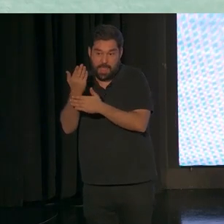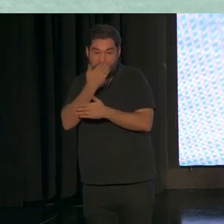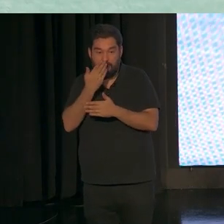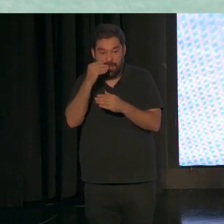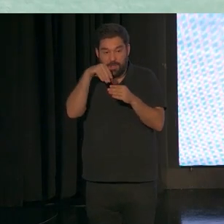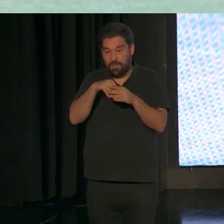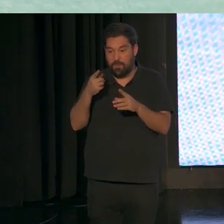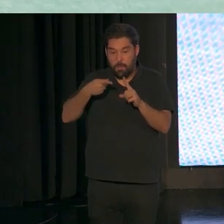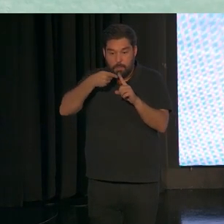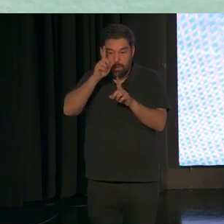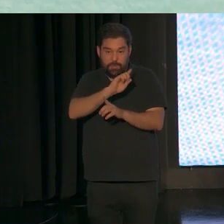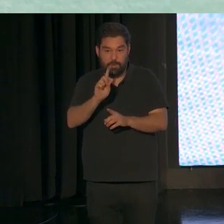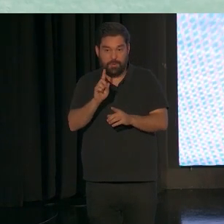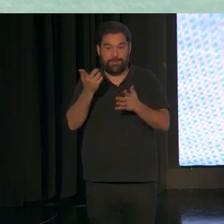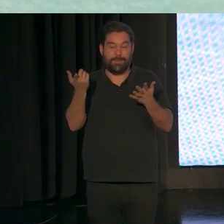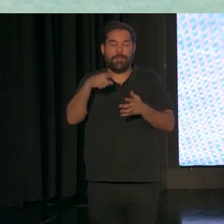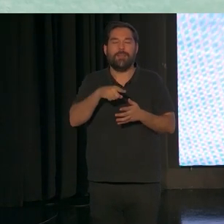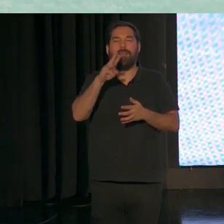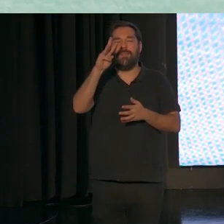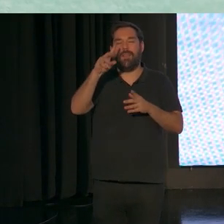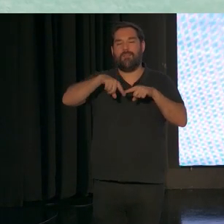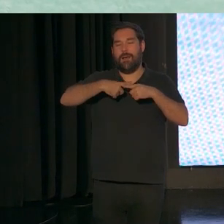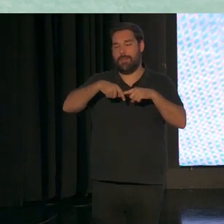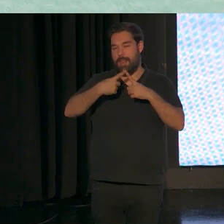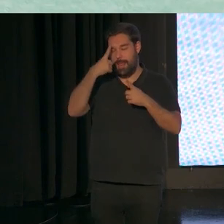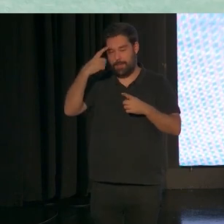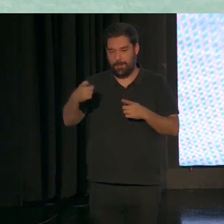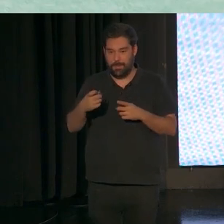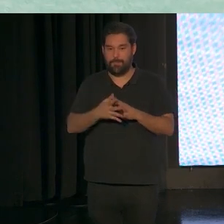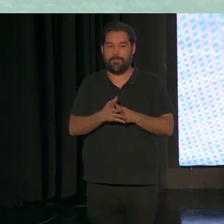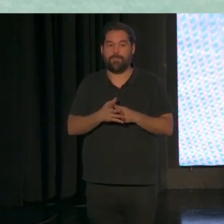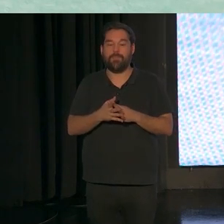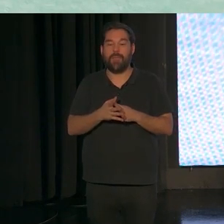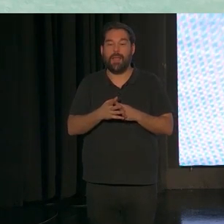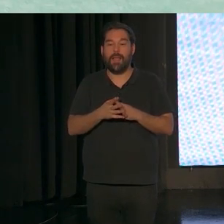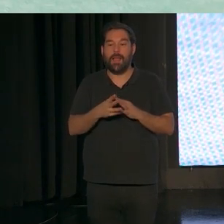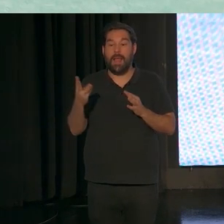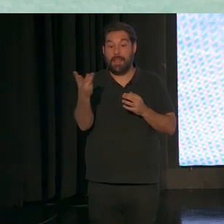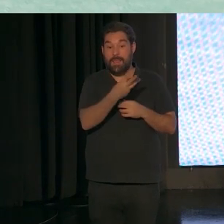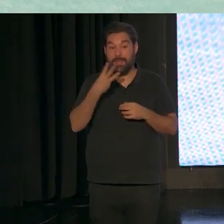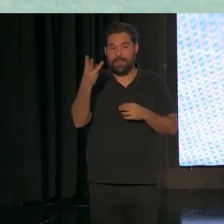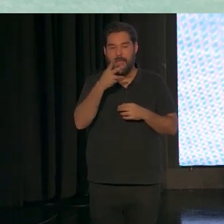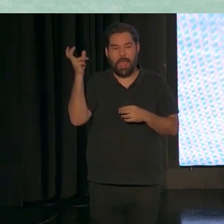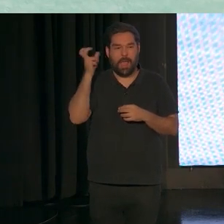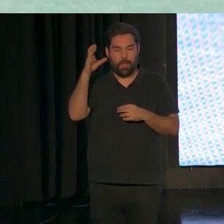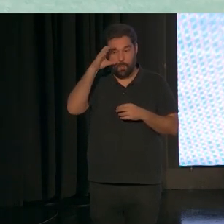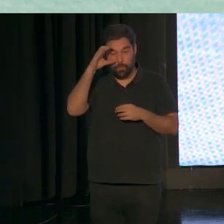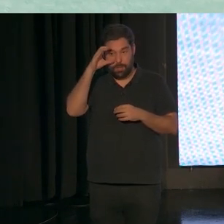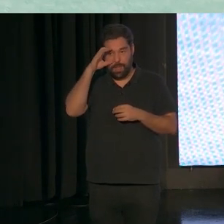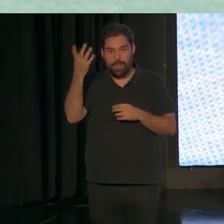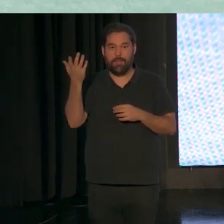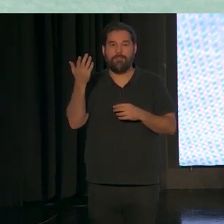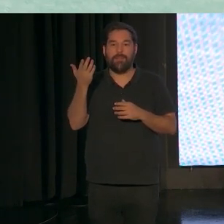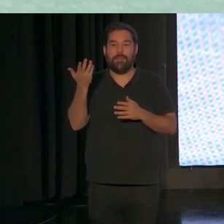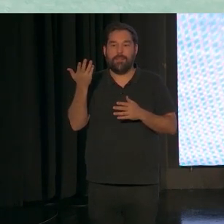viene a la cabeza pues tres casos de familias que que bueno pues estaban constantemente oyendo lo mismo que sus hijos no sé qué que si se quitan la